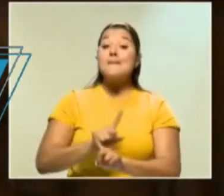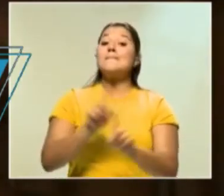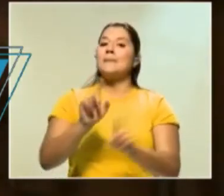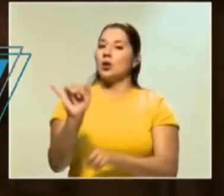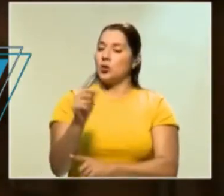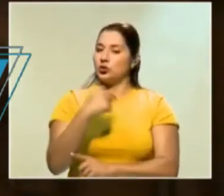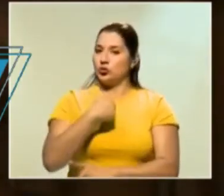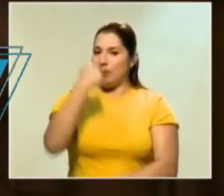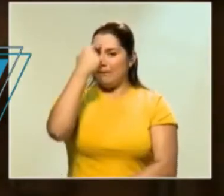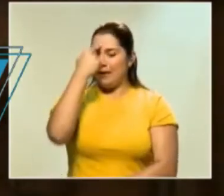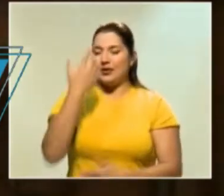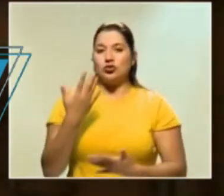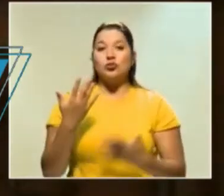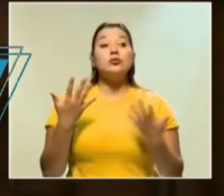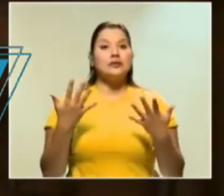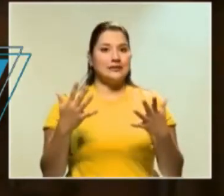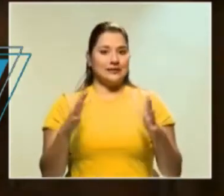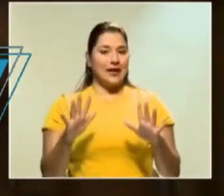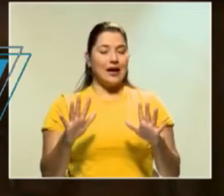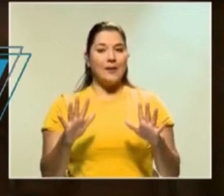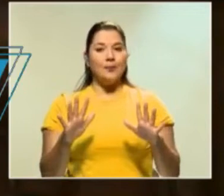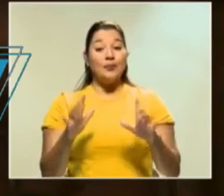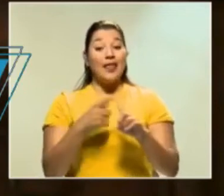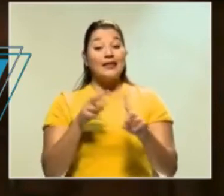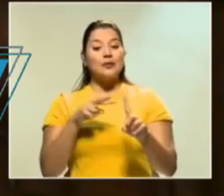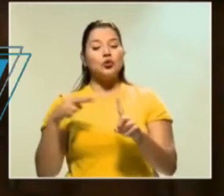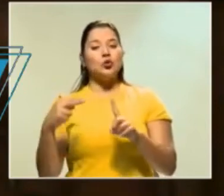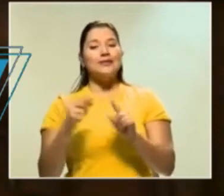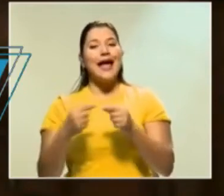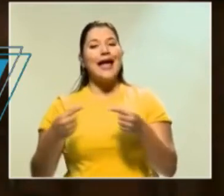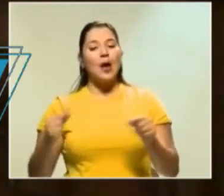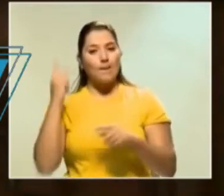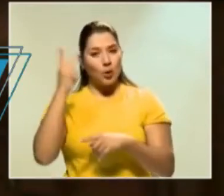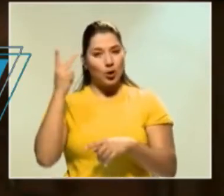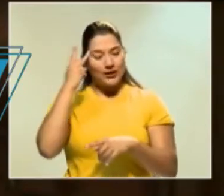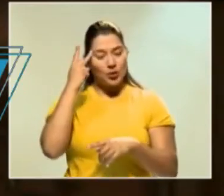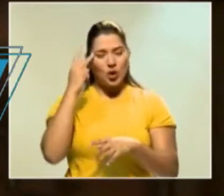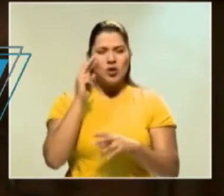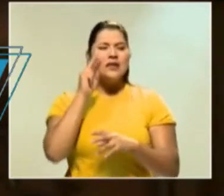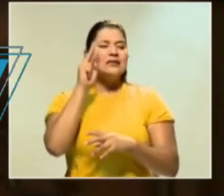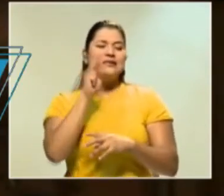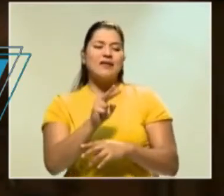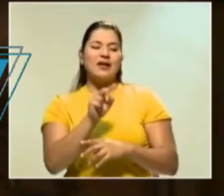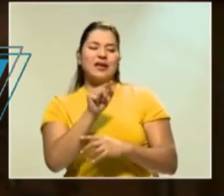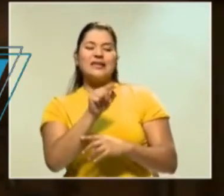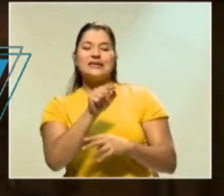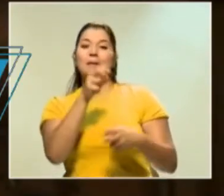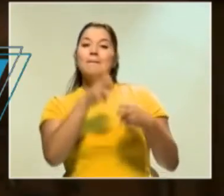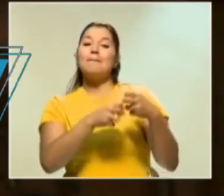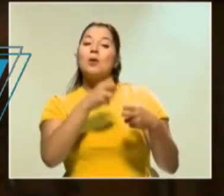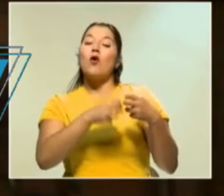que ya contextualizándolo geopolíticamente, se ve que es un conflicto que